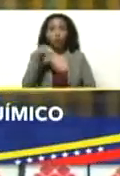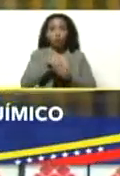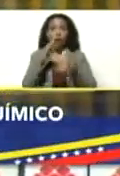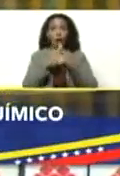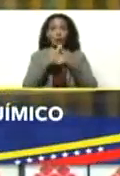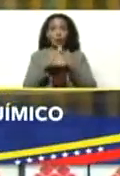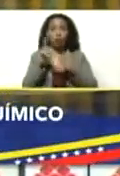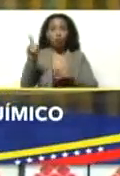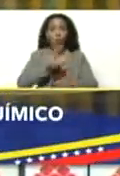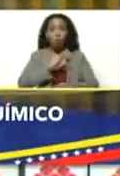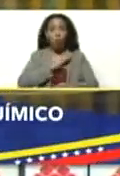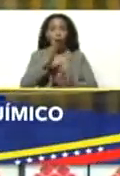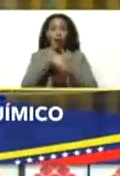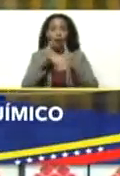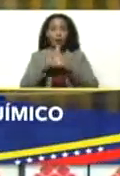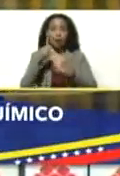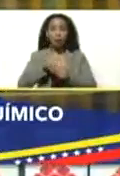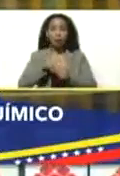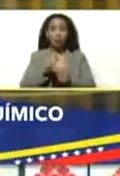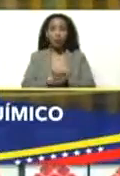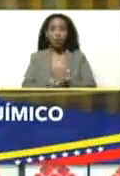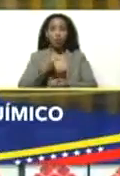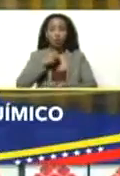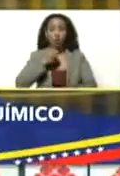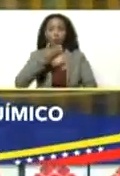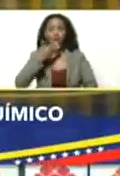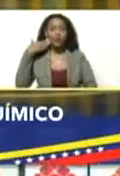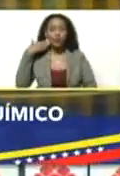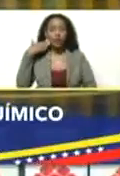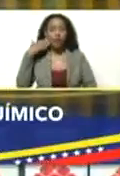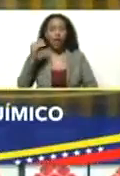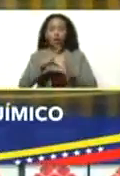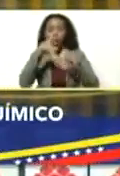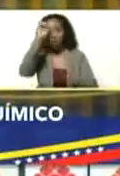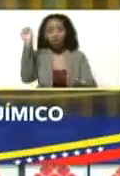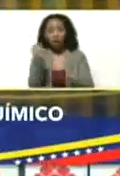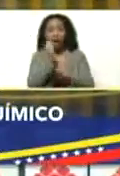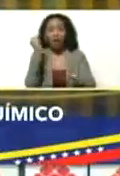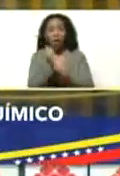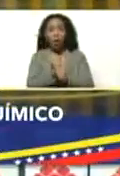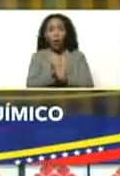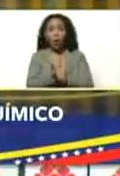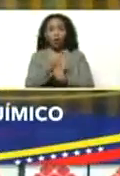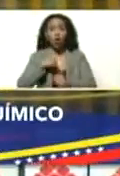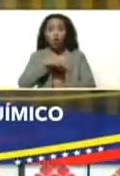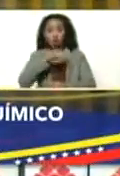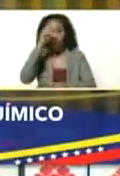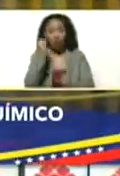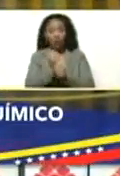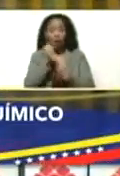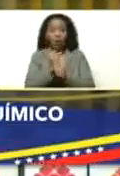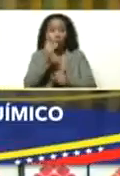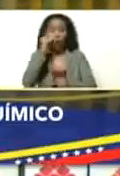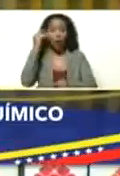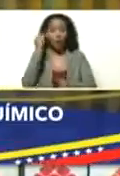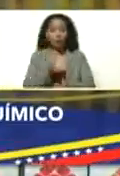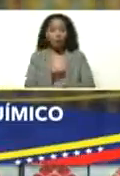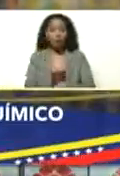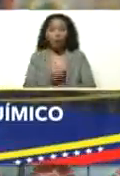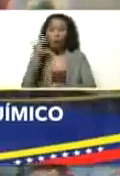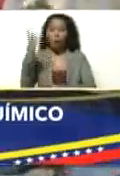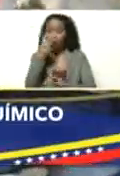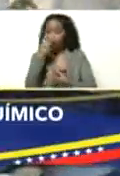en su casa Pequiven. Para nosotros un orgullo de todos los trabajadores, de nosotros los trabajadores y las trabajadoras, que usted